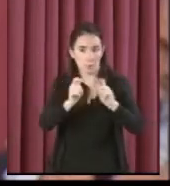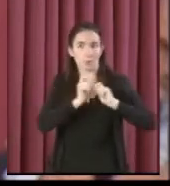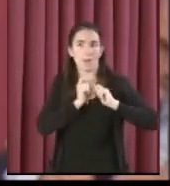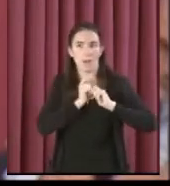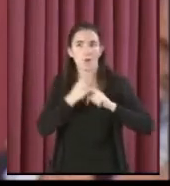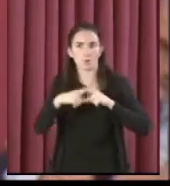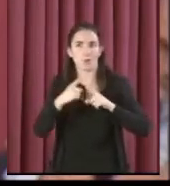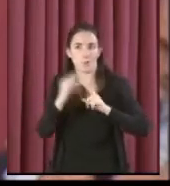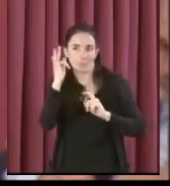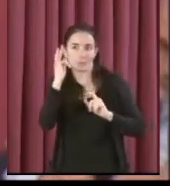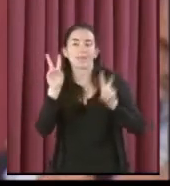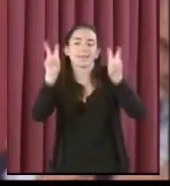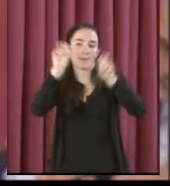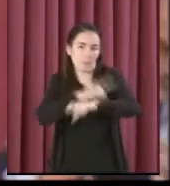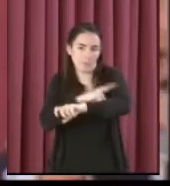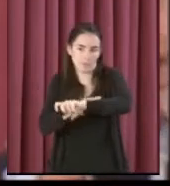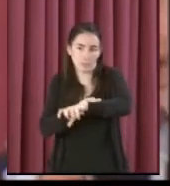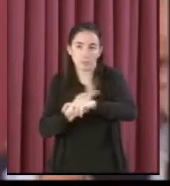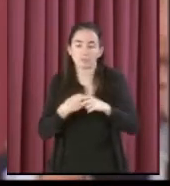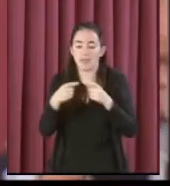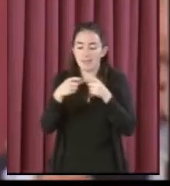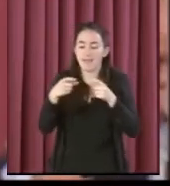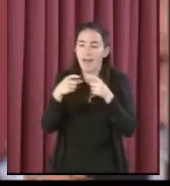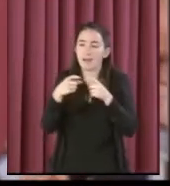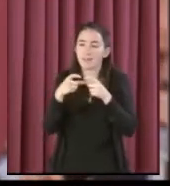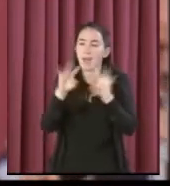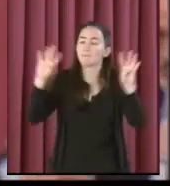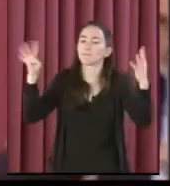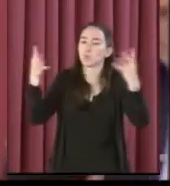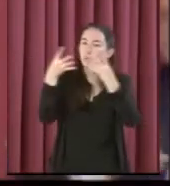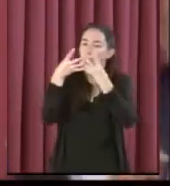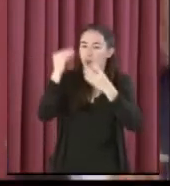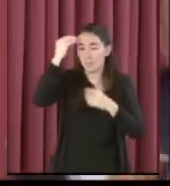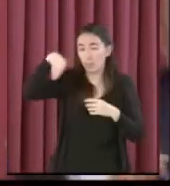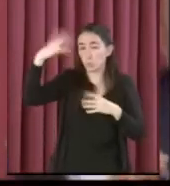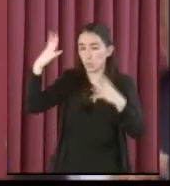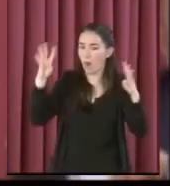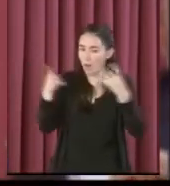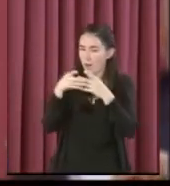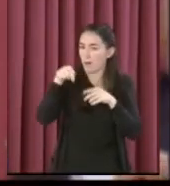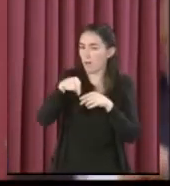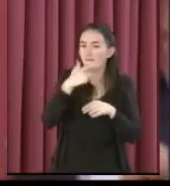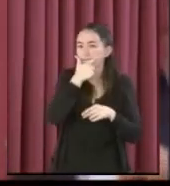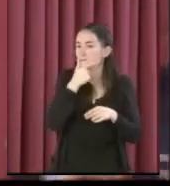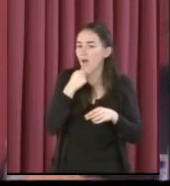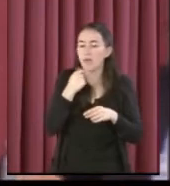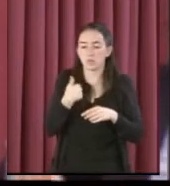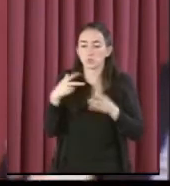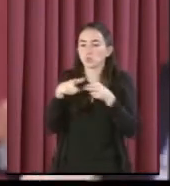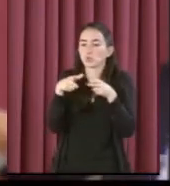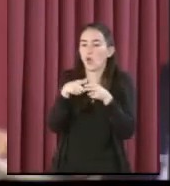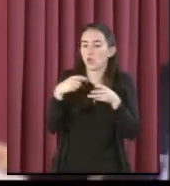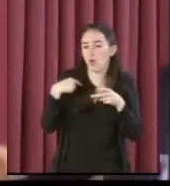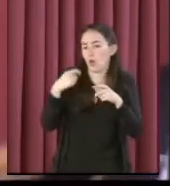deporte. Vamos a avanzar la tarjeta virtual de Logroño Deporte, que permitirá a los abonados identificarse y acceder a